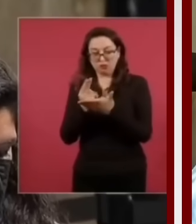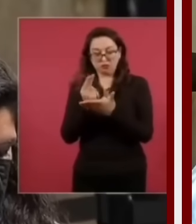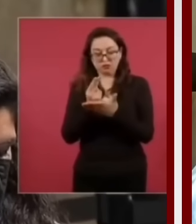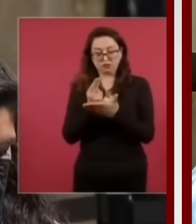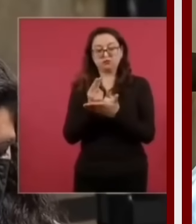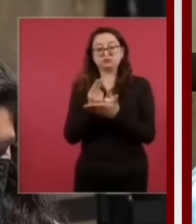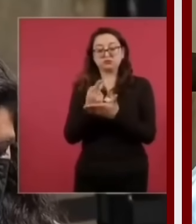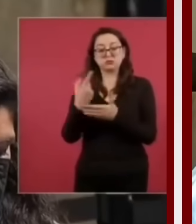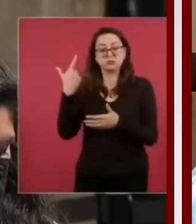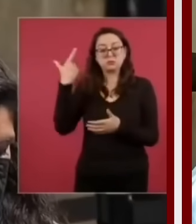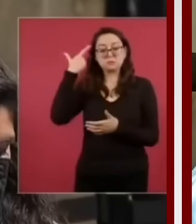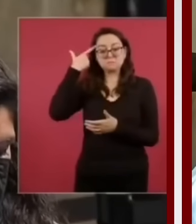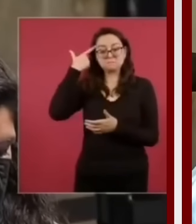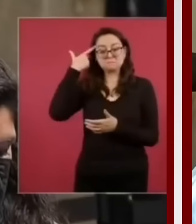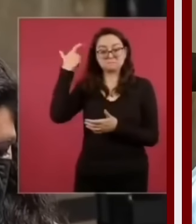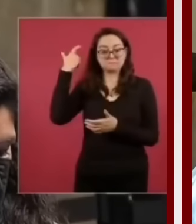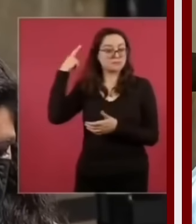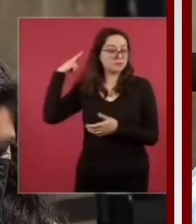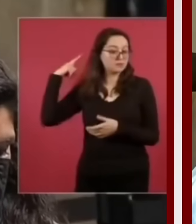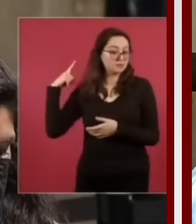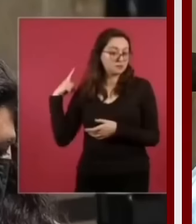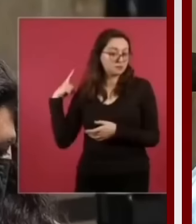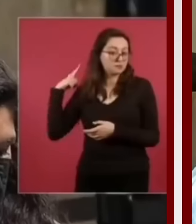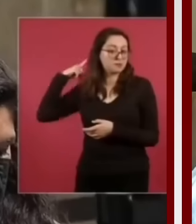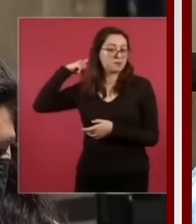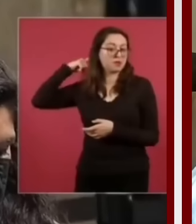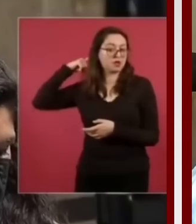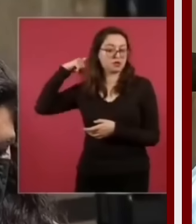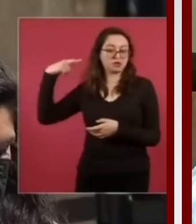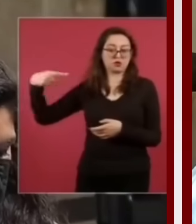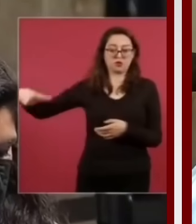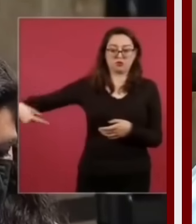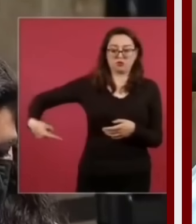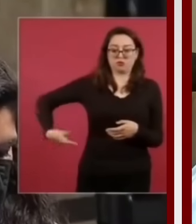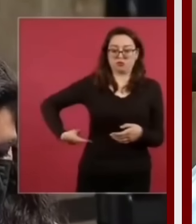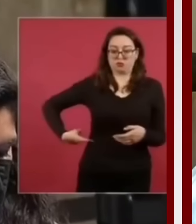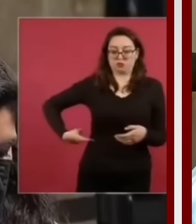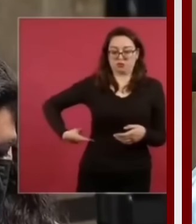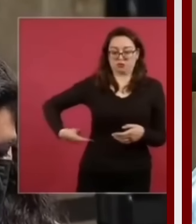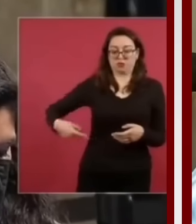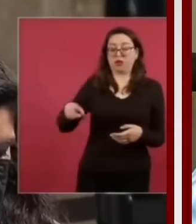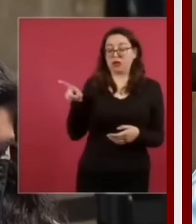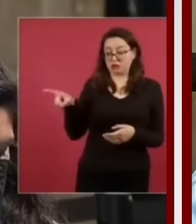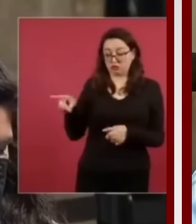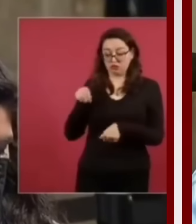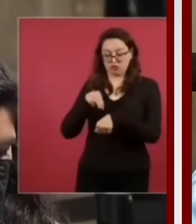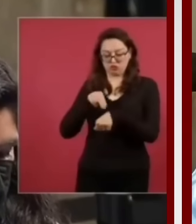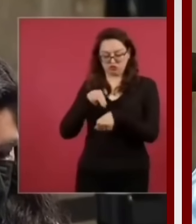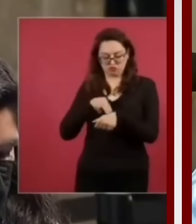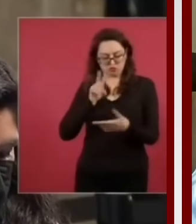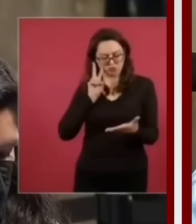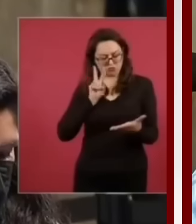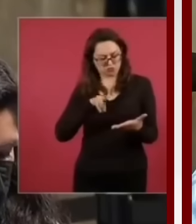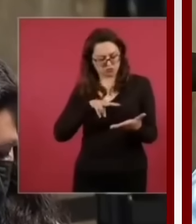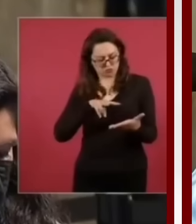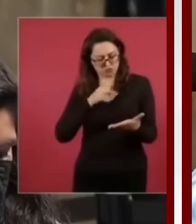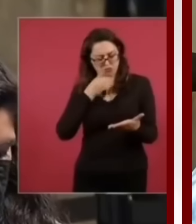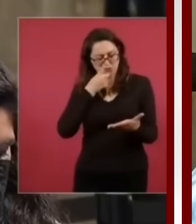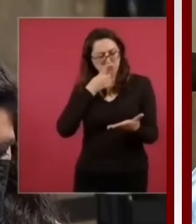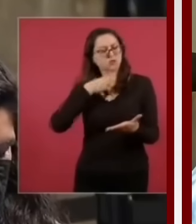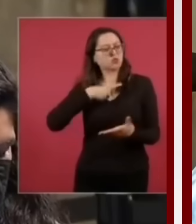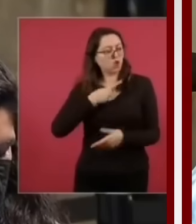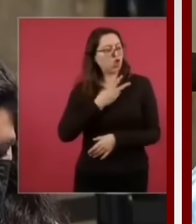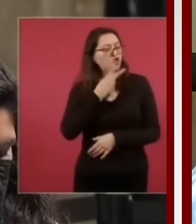señalado el impacto en en el cerebro y el otro impacto en el abdomen entonces me el doctor este me dijo que